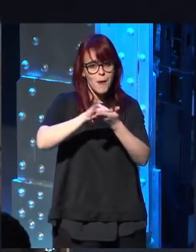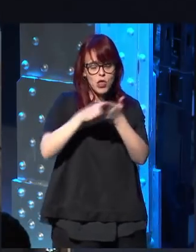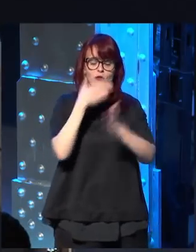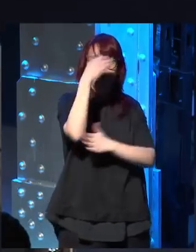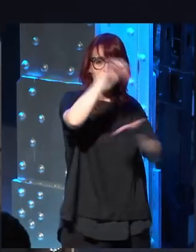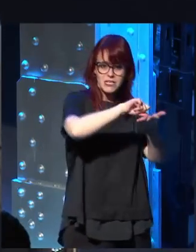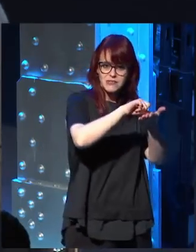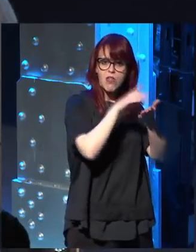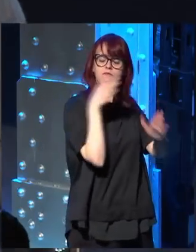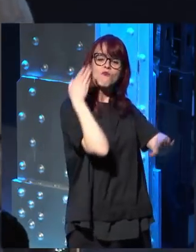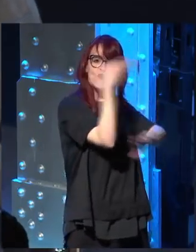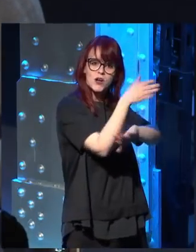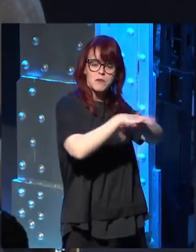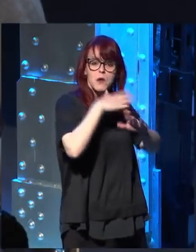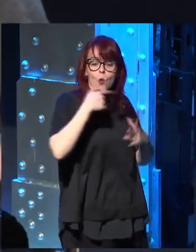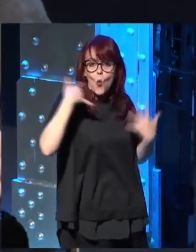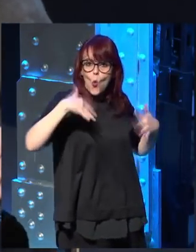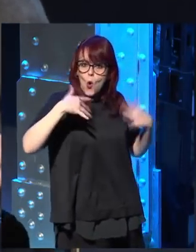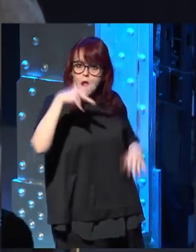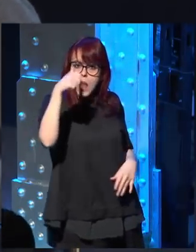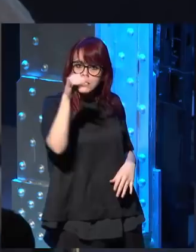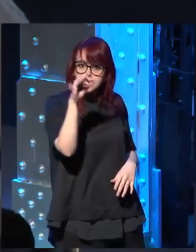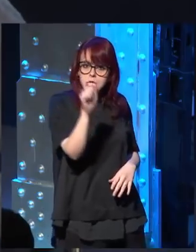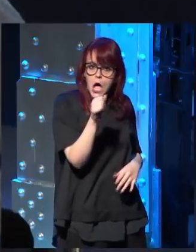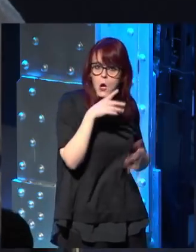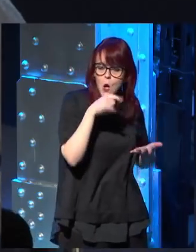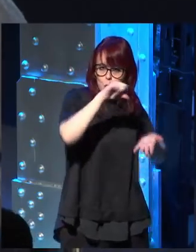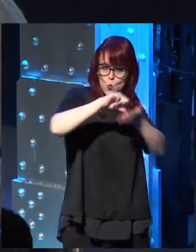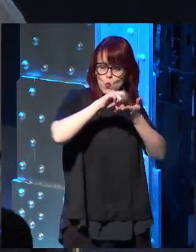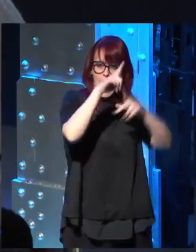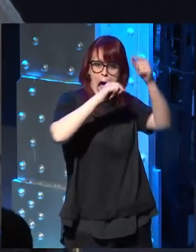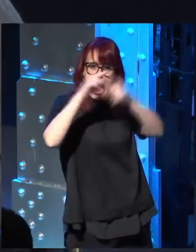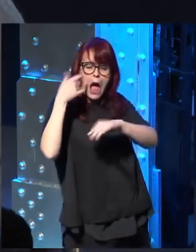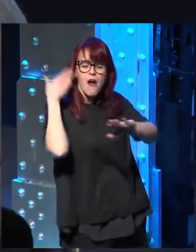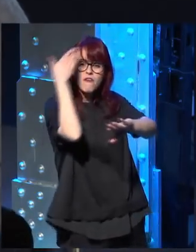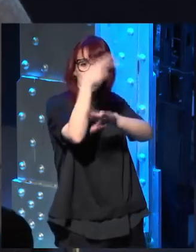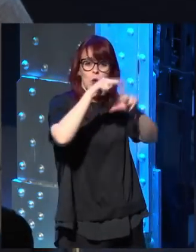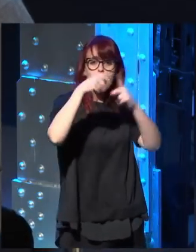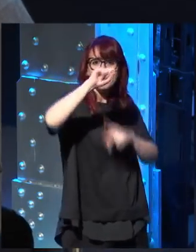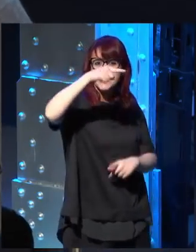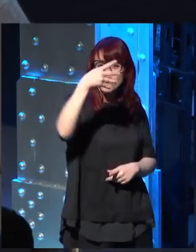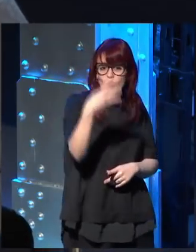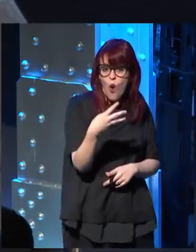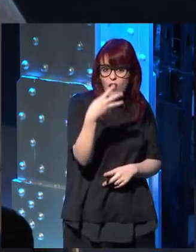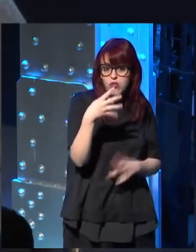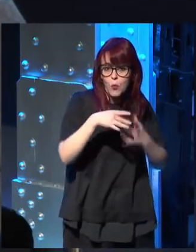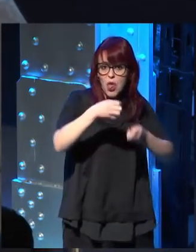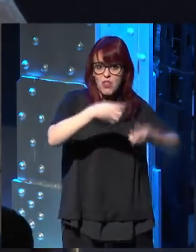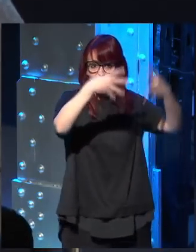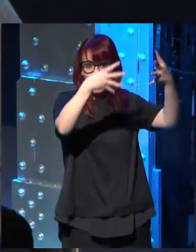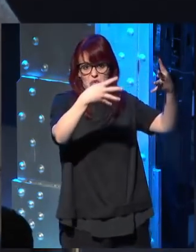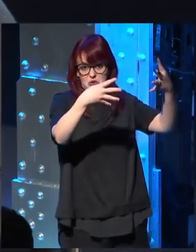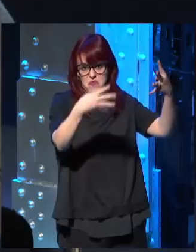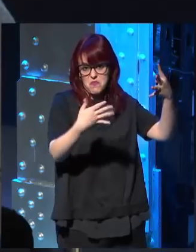mío trabajaba allí. Tú dices, la sede de la NASA, ¿no? La sede de la NASA era un cuarto piso, en un edificio